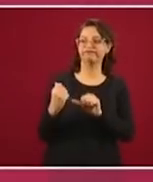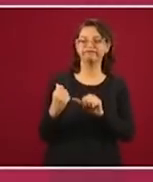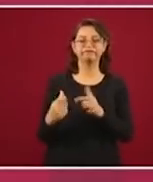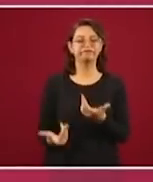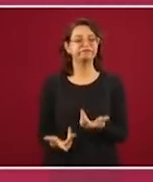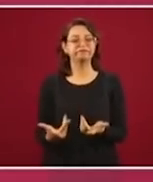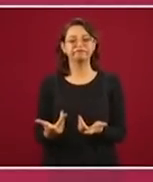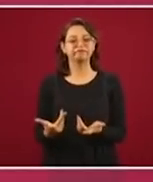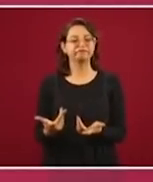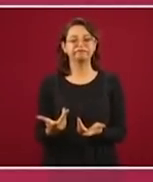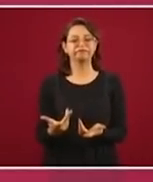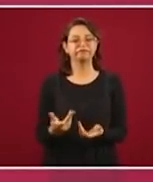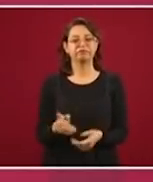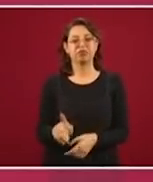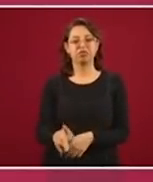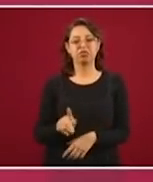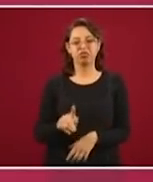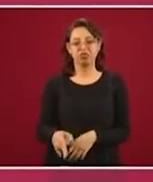como escenografía?